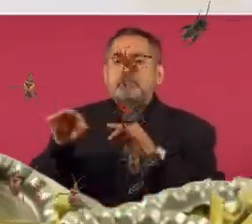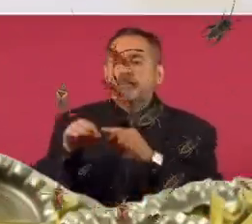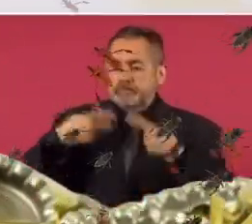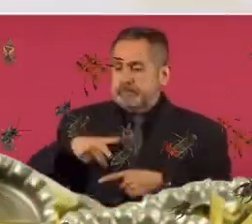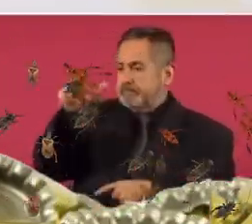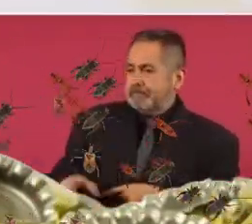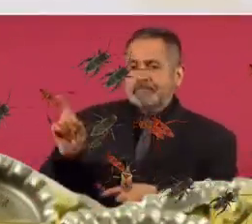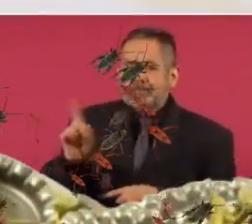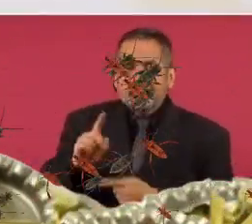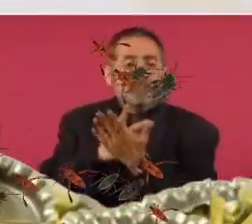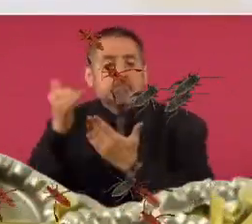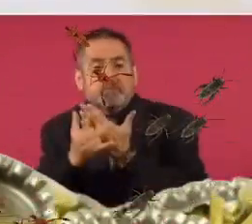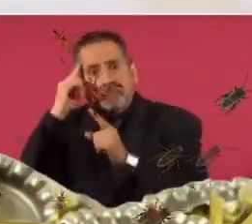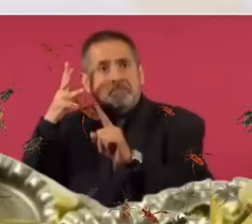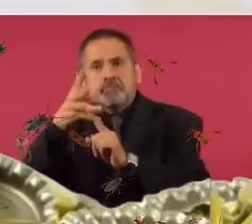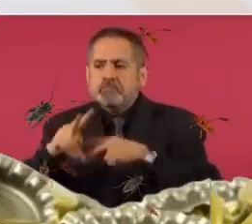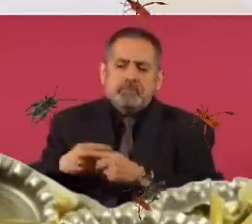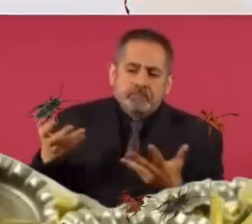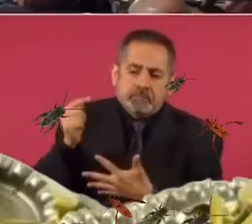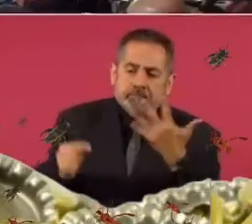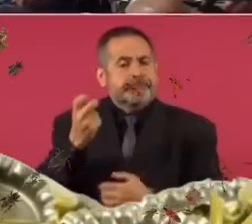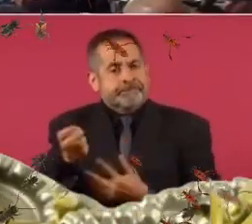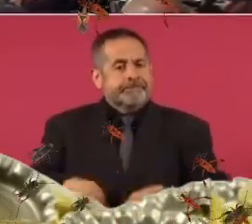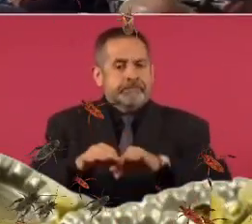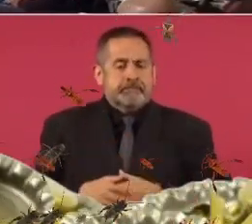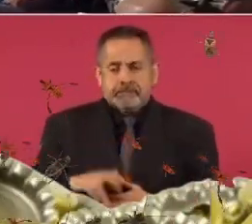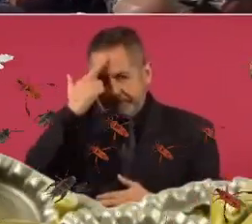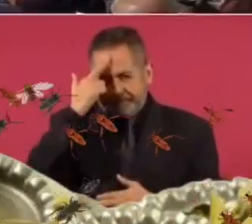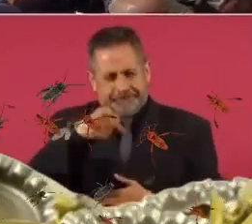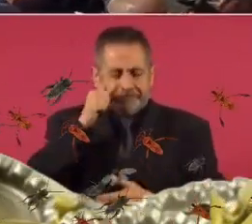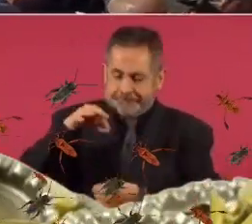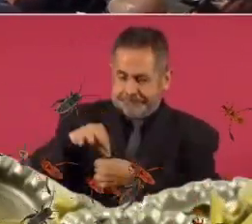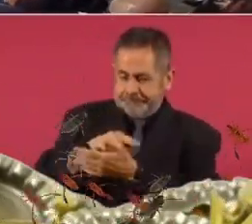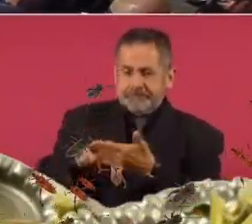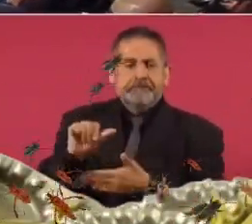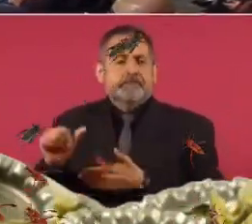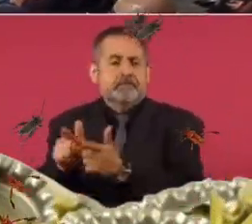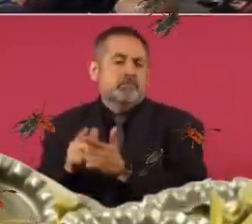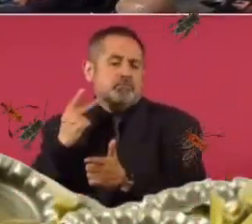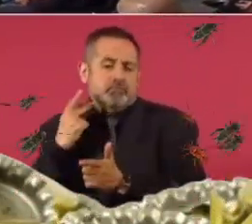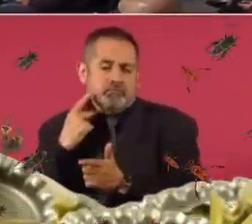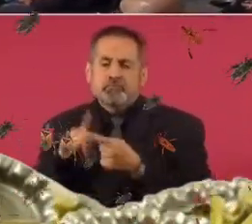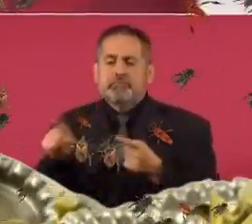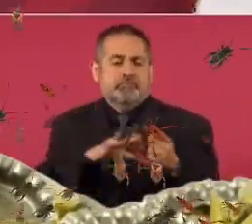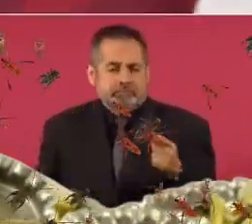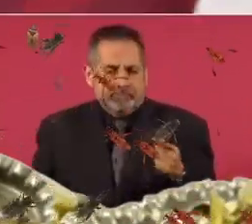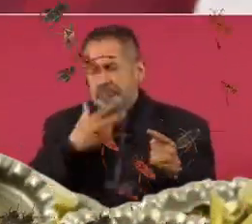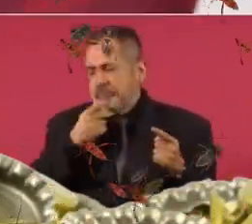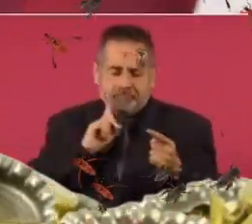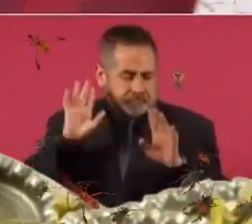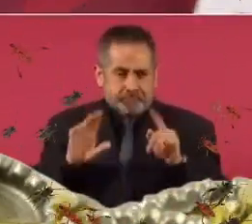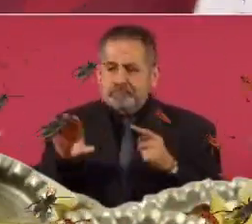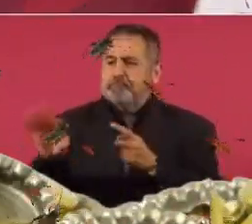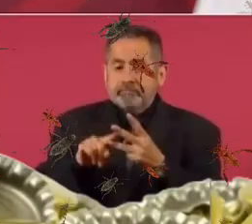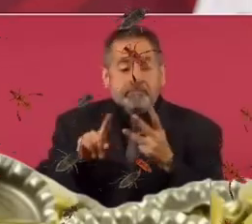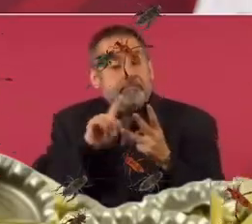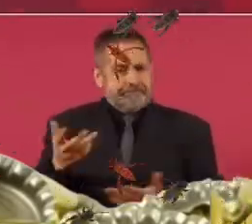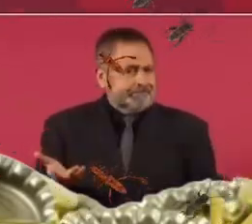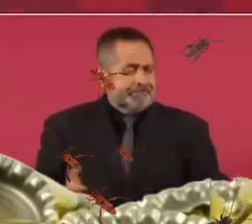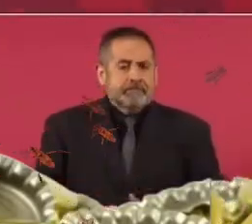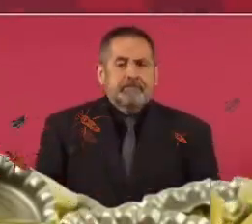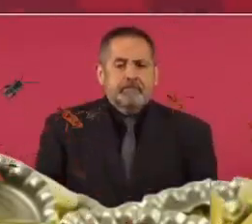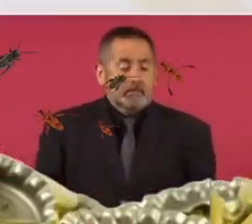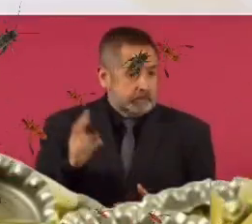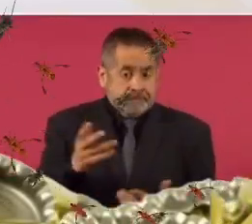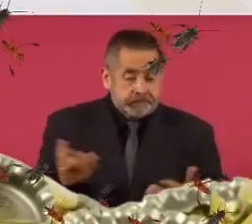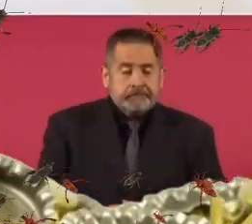proyecto. Acuérdense, se vota por un partido, se vota por un candidato o candidata y se vota por un proyecto.